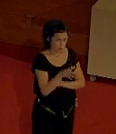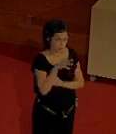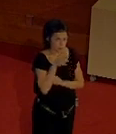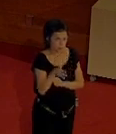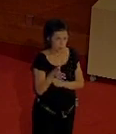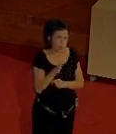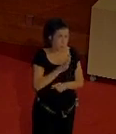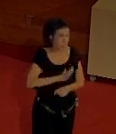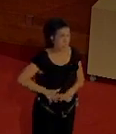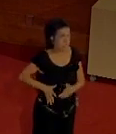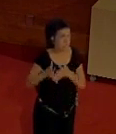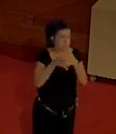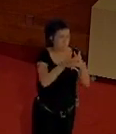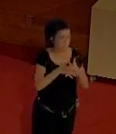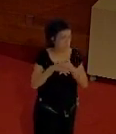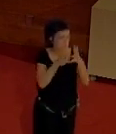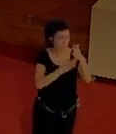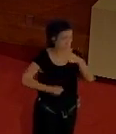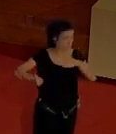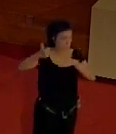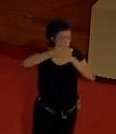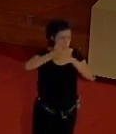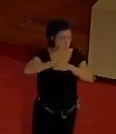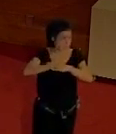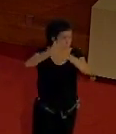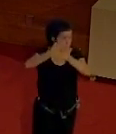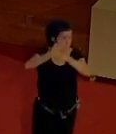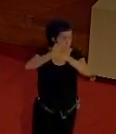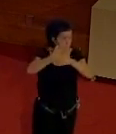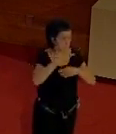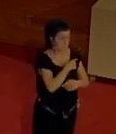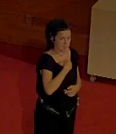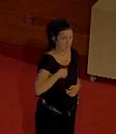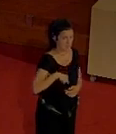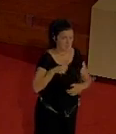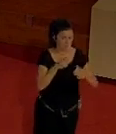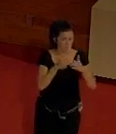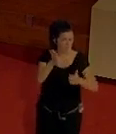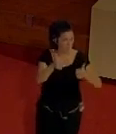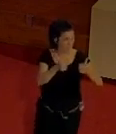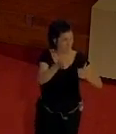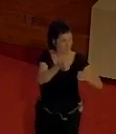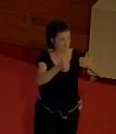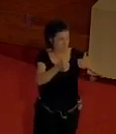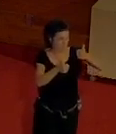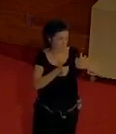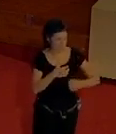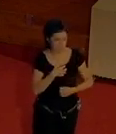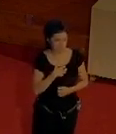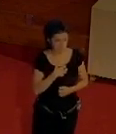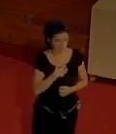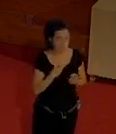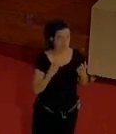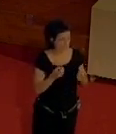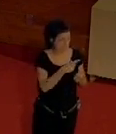Estados Unidos y China no ha conseguido todavía dar la vuelta a esa situación Aunque claramente sigue pugnando por lograr